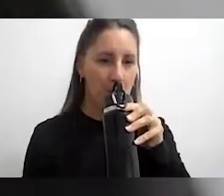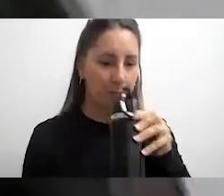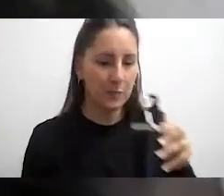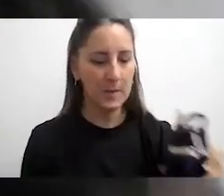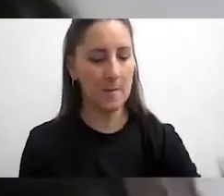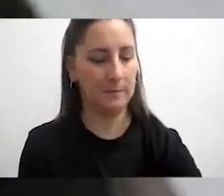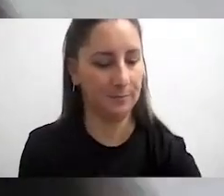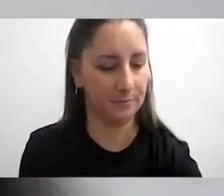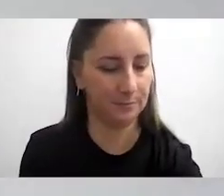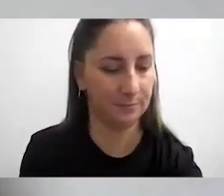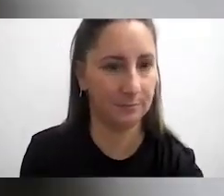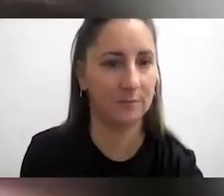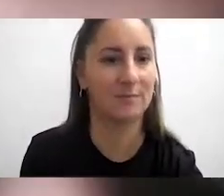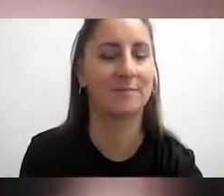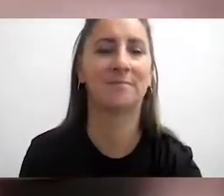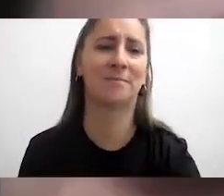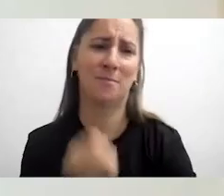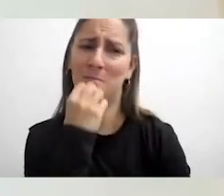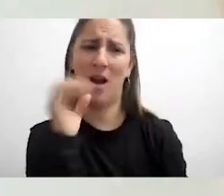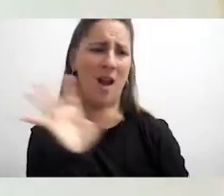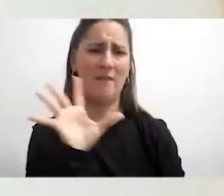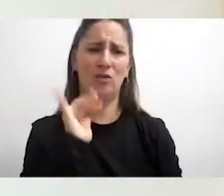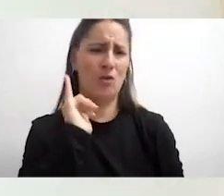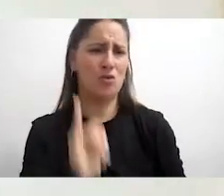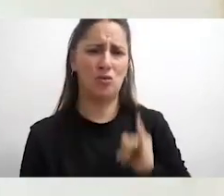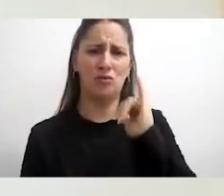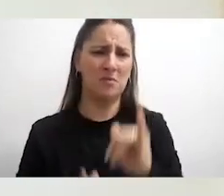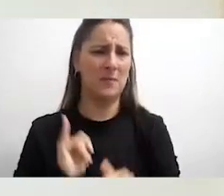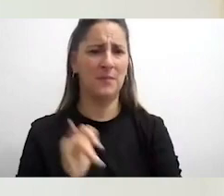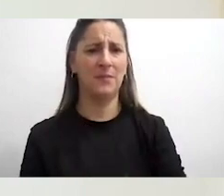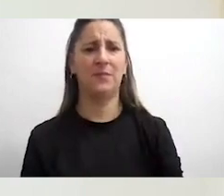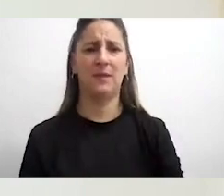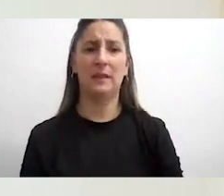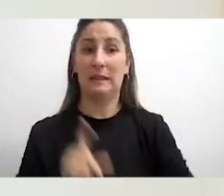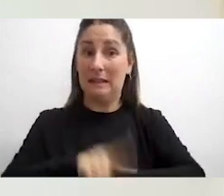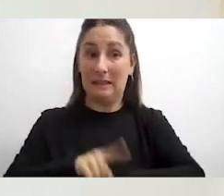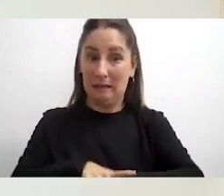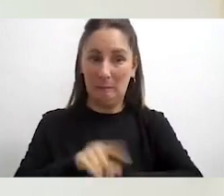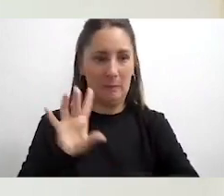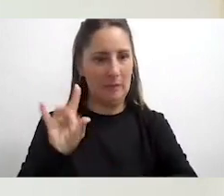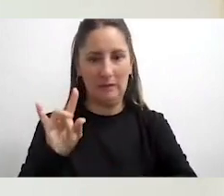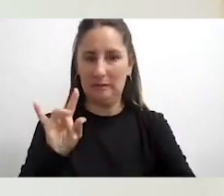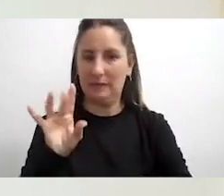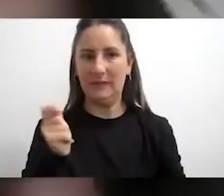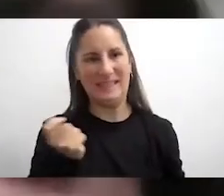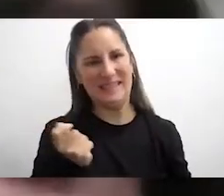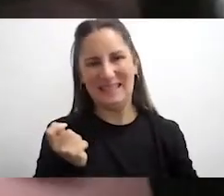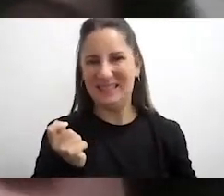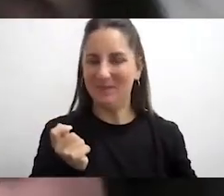maravilloso, Romina. Espectacular. Corría. No, el tema de manejar los tiempos es, viste, una cuestión.